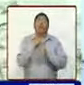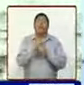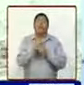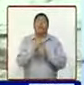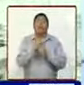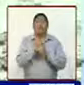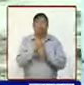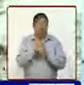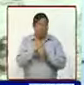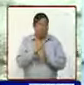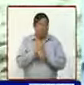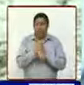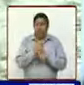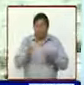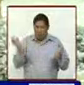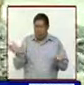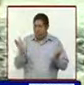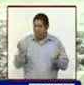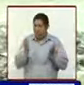trabajando,